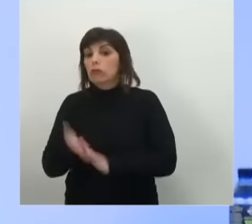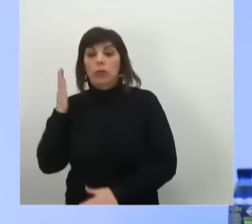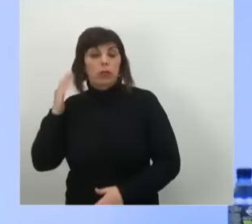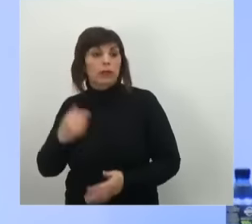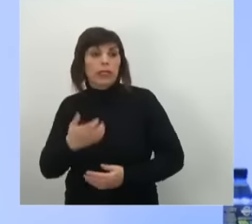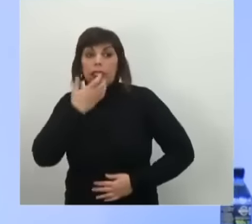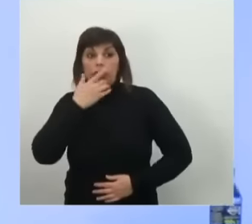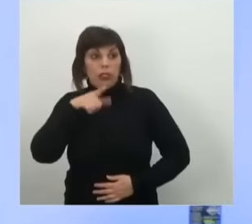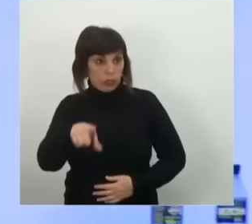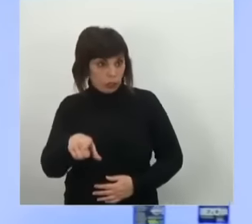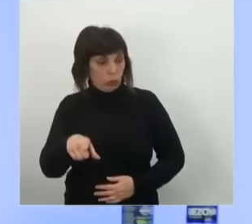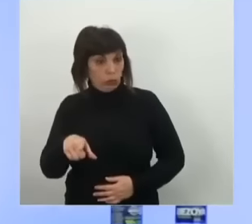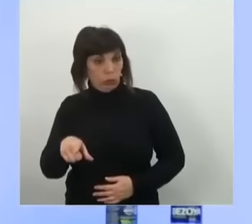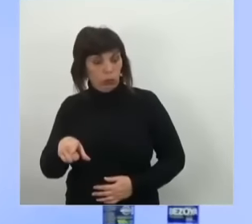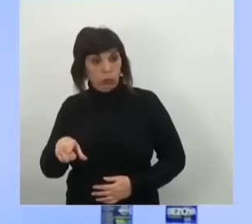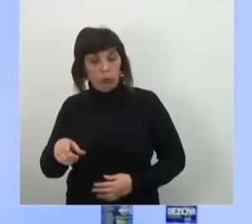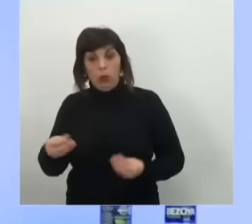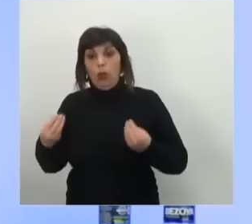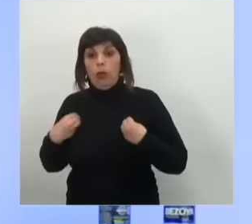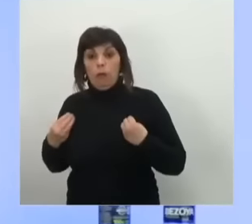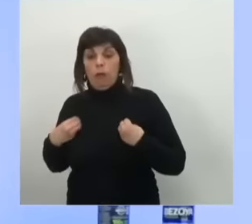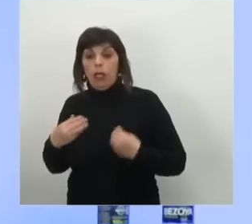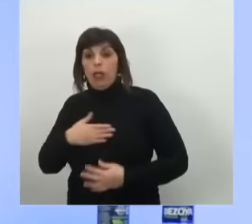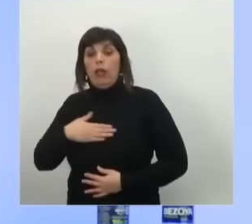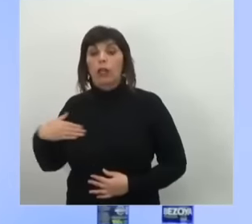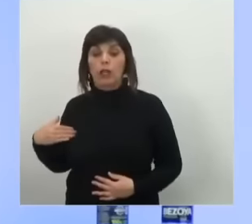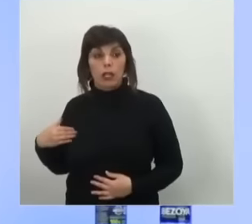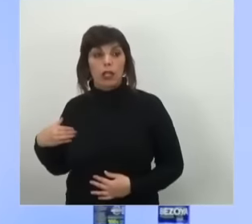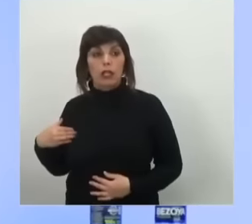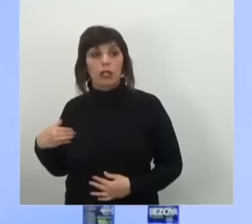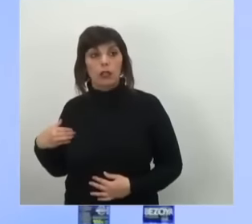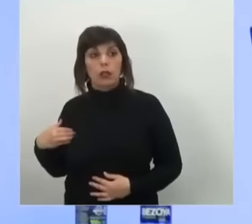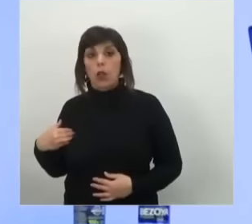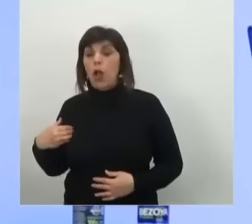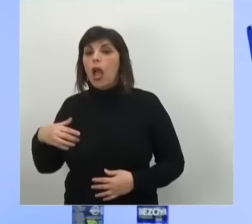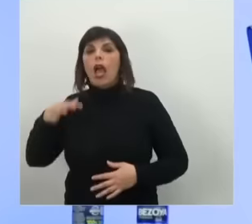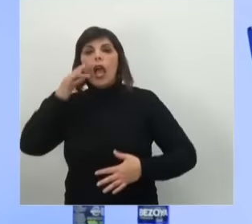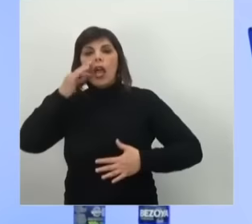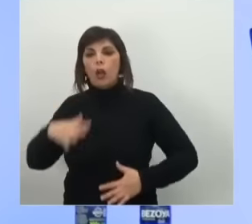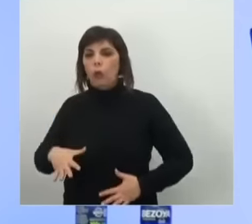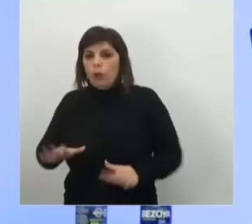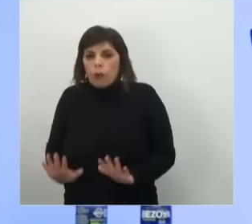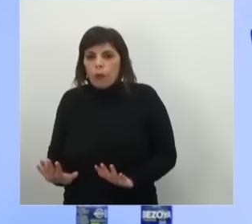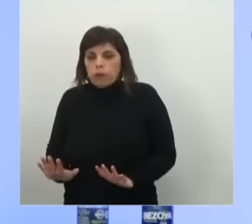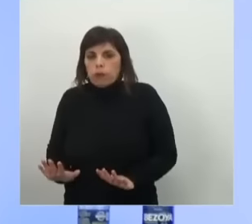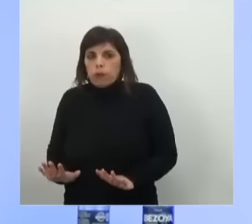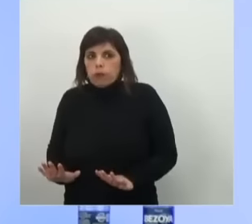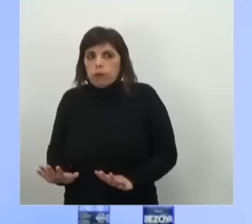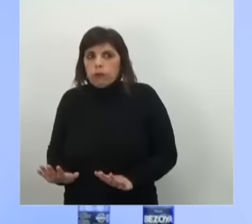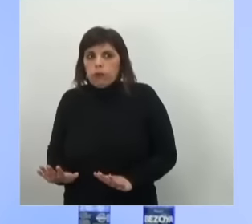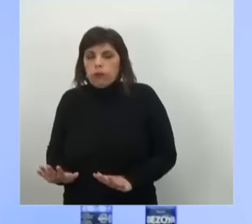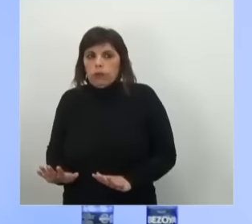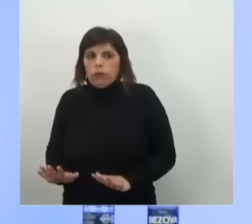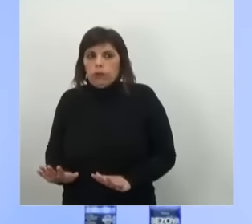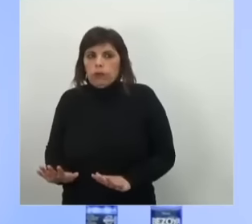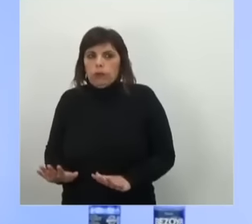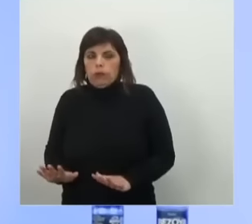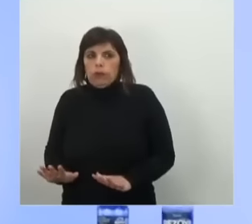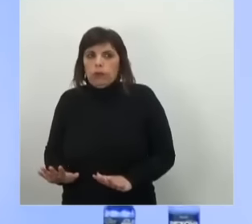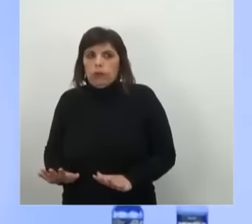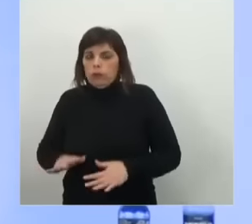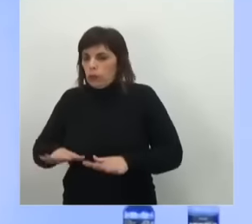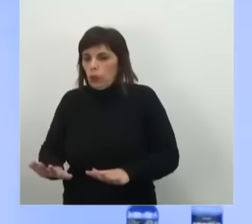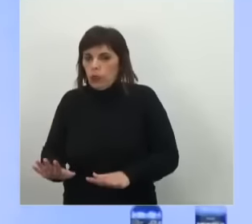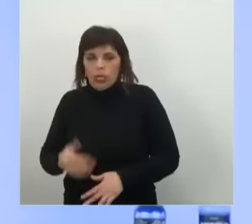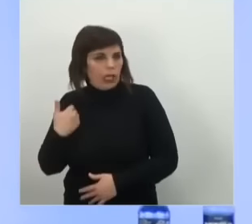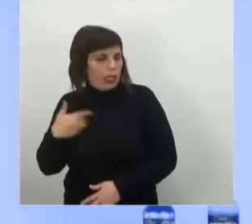si quieres seguir teniendo unas horas más entonces no intentes mover tu cuerpo así tal cual como se va quedando quieto se